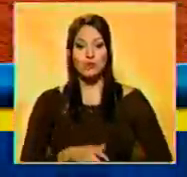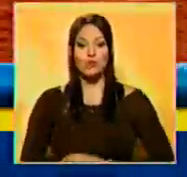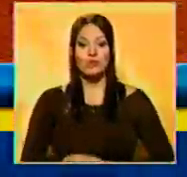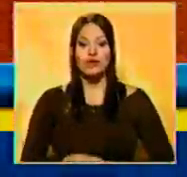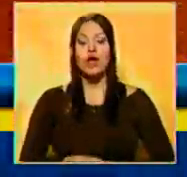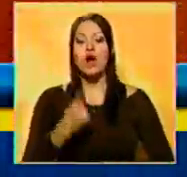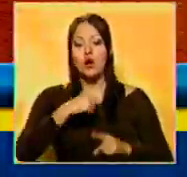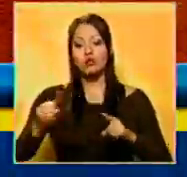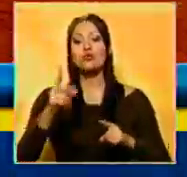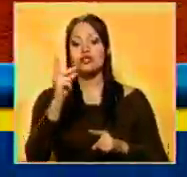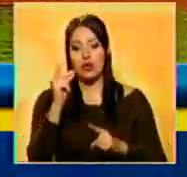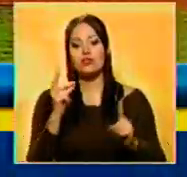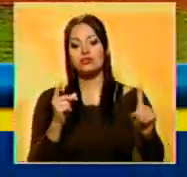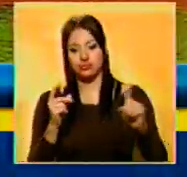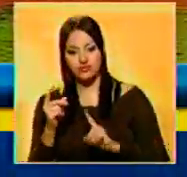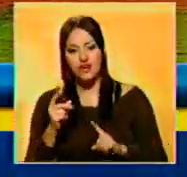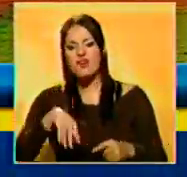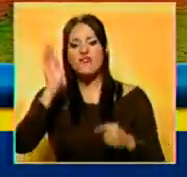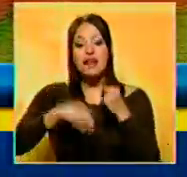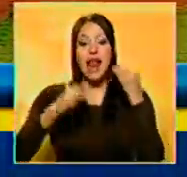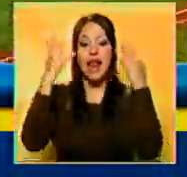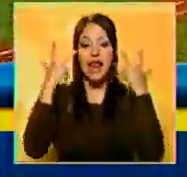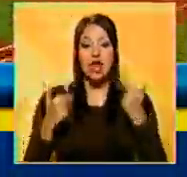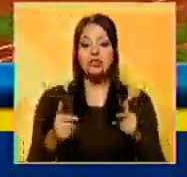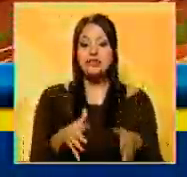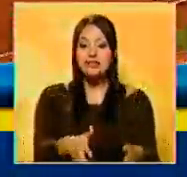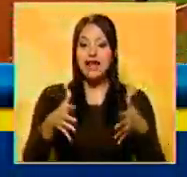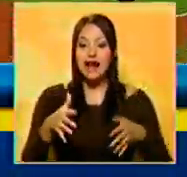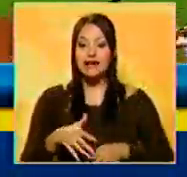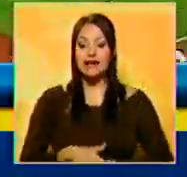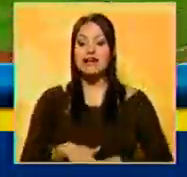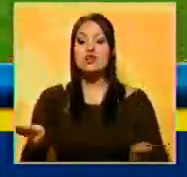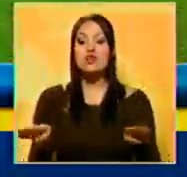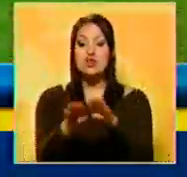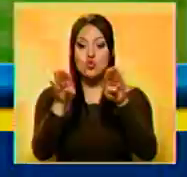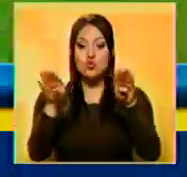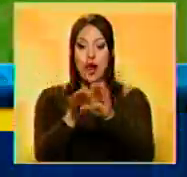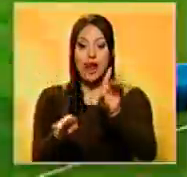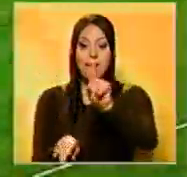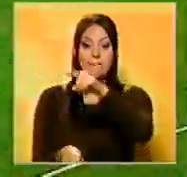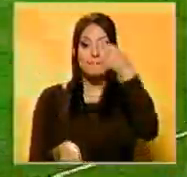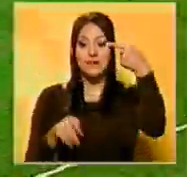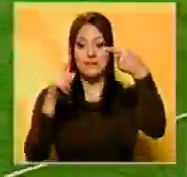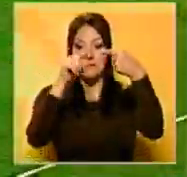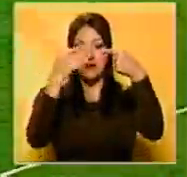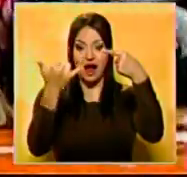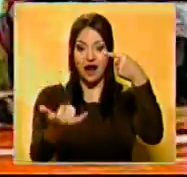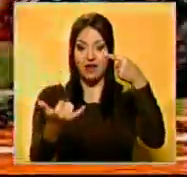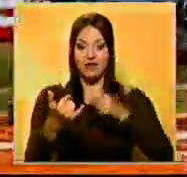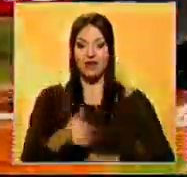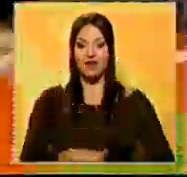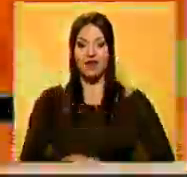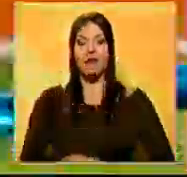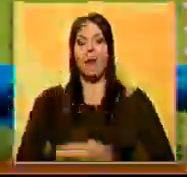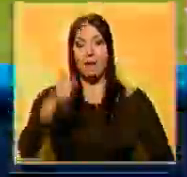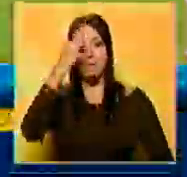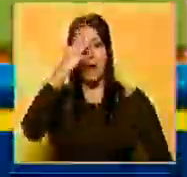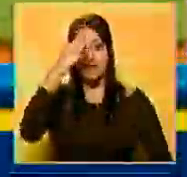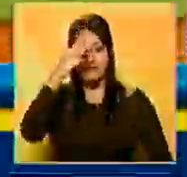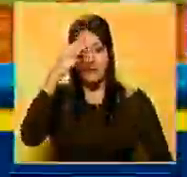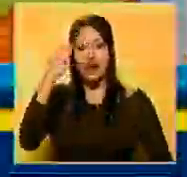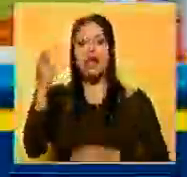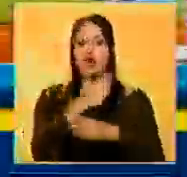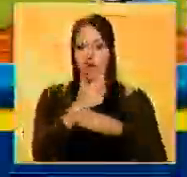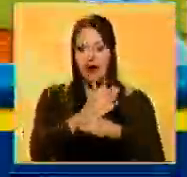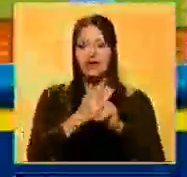y a Carlos Rivero al final los melenudos se llevaron la Victoria e igualaron el primer lugar de la tabla Navegantes del Magallanes